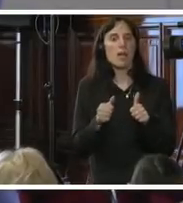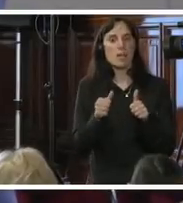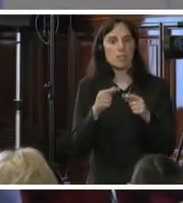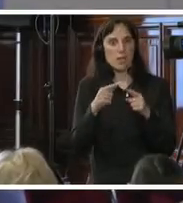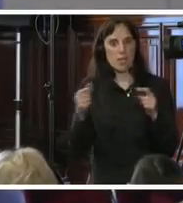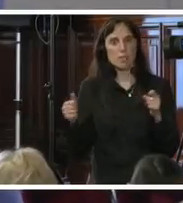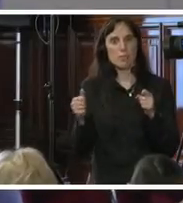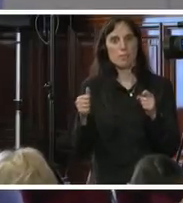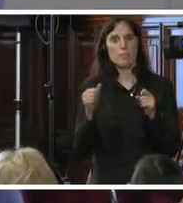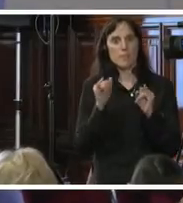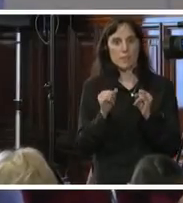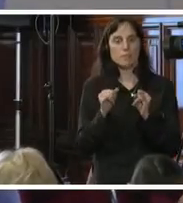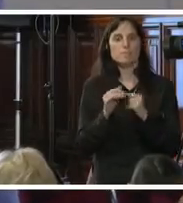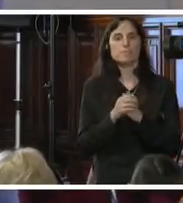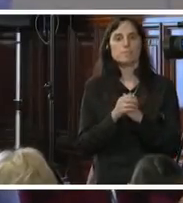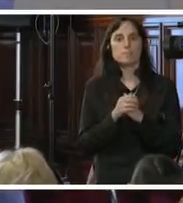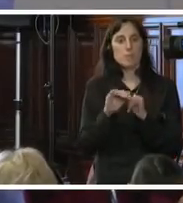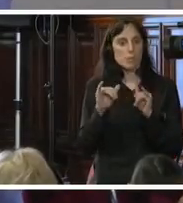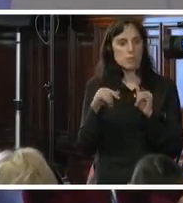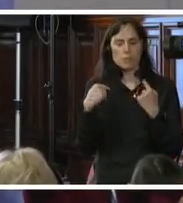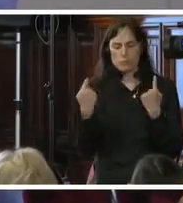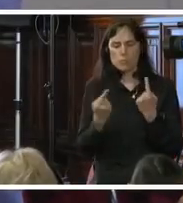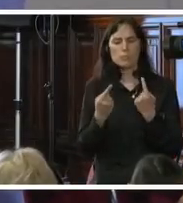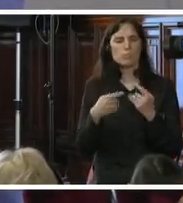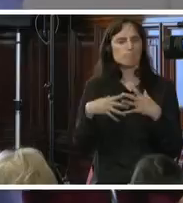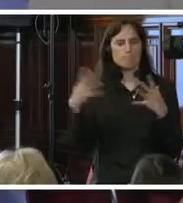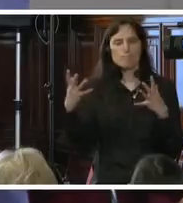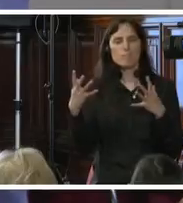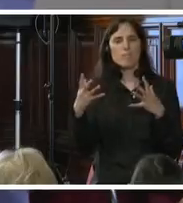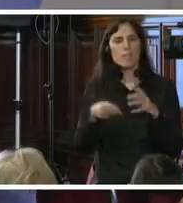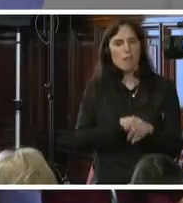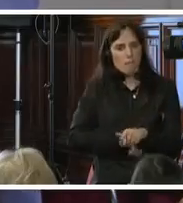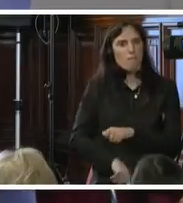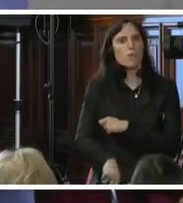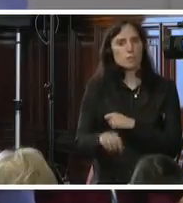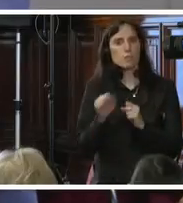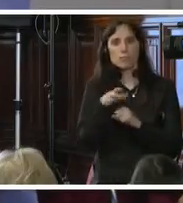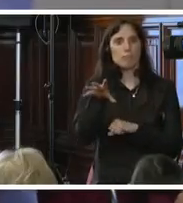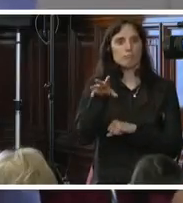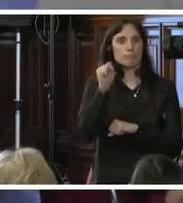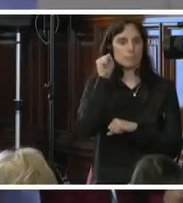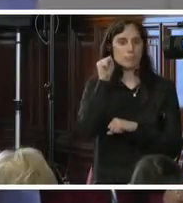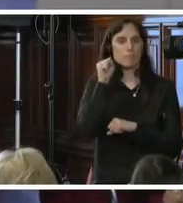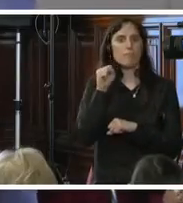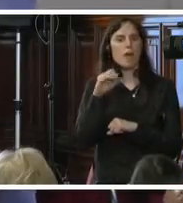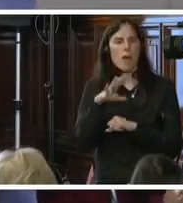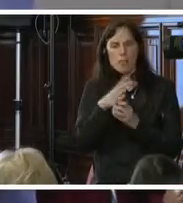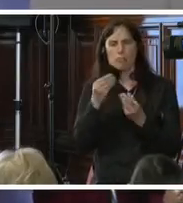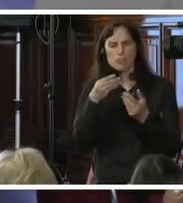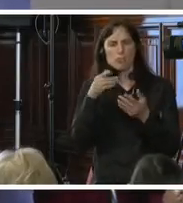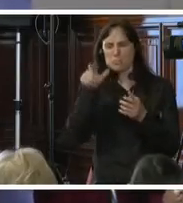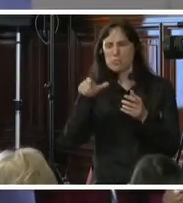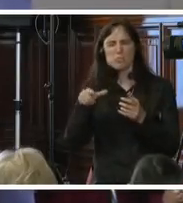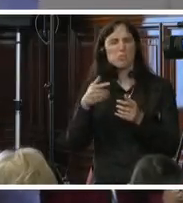protección. Nosotros hicimos grandes esfuerzos por lograrlo y es muy importante. Hubo mucha